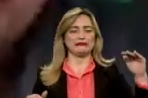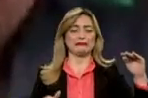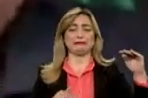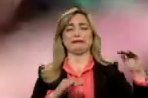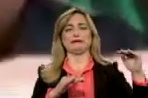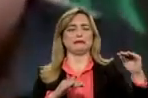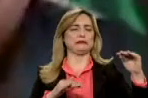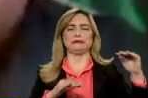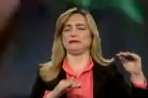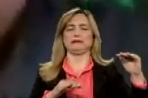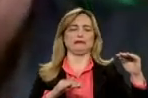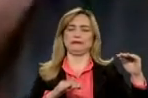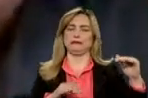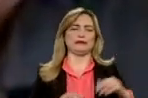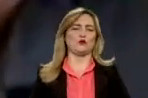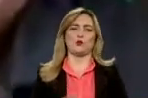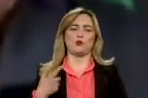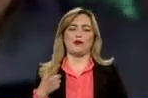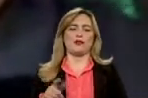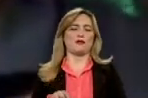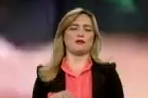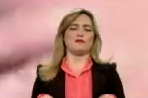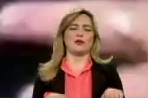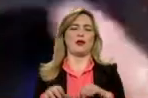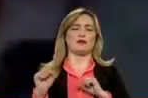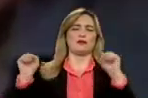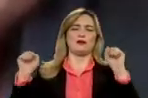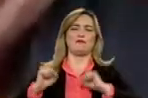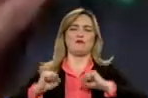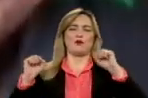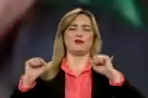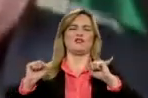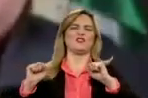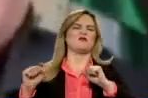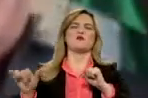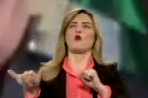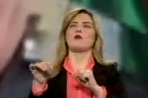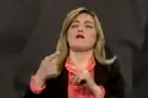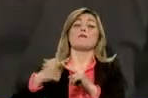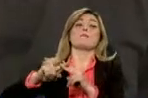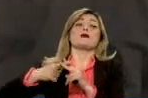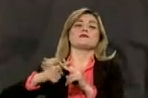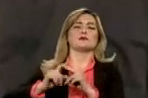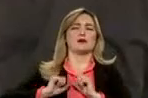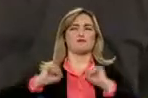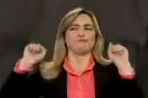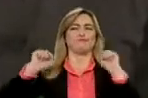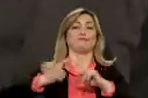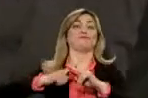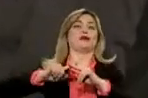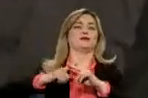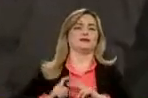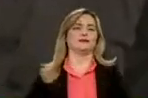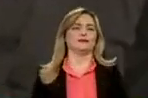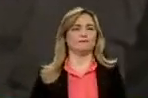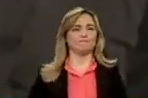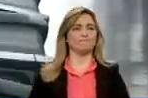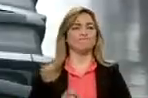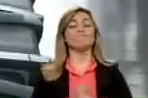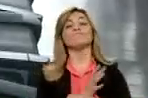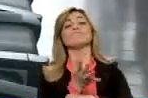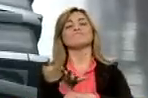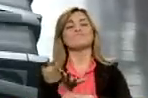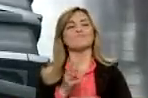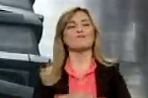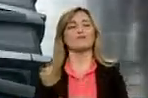cierto. Tienen que pensar otra vez como que recién empiezan a ir a gimnasio. Otra de las recomendaciones va enfocada